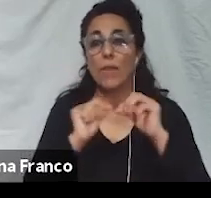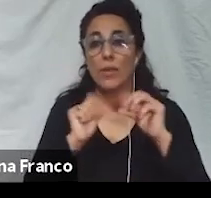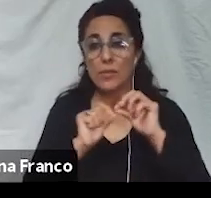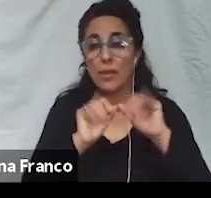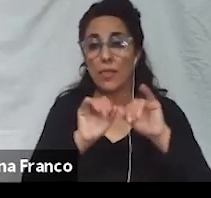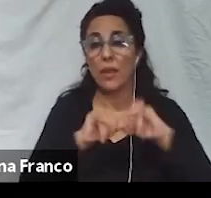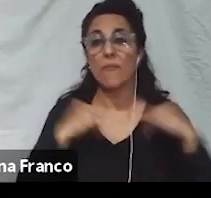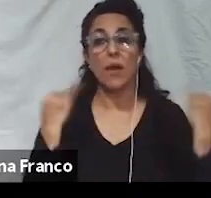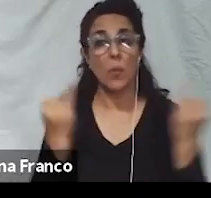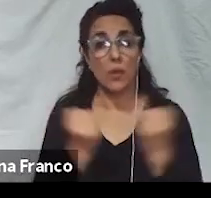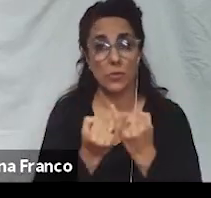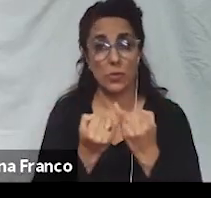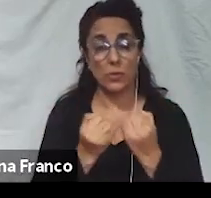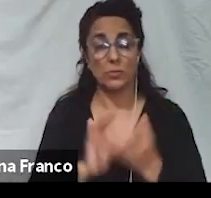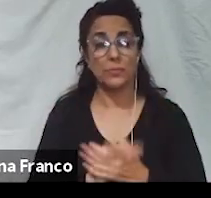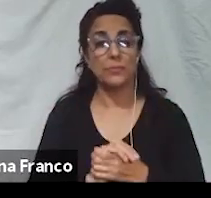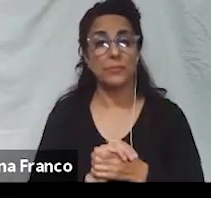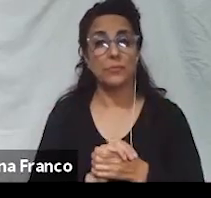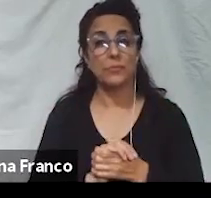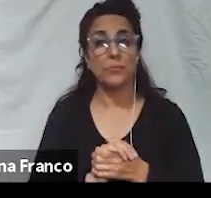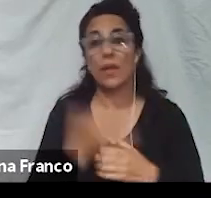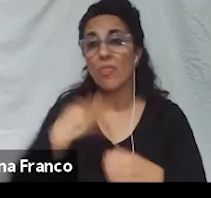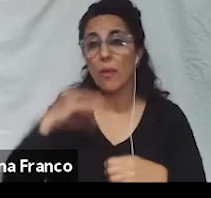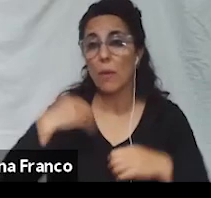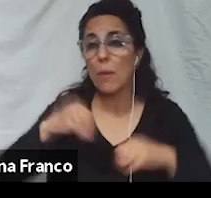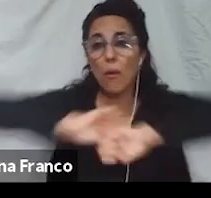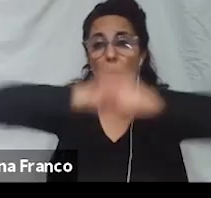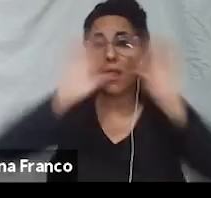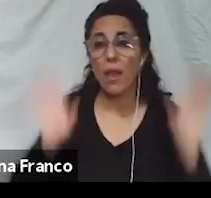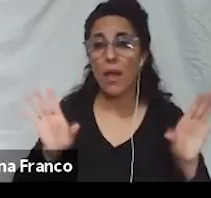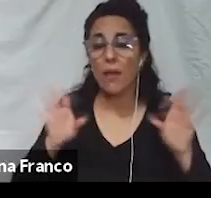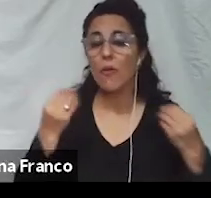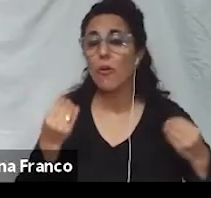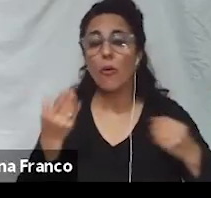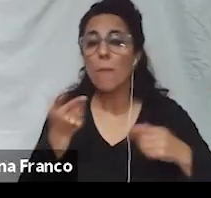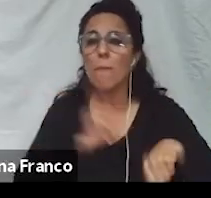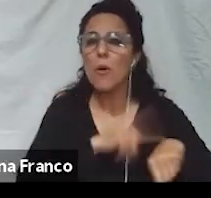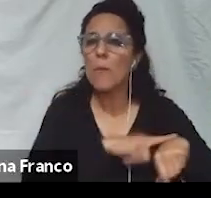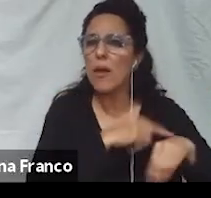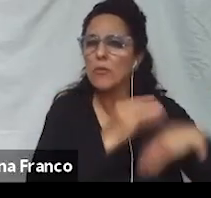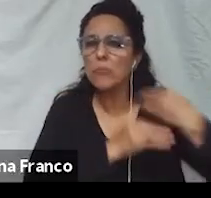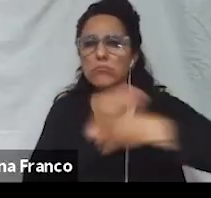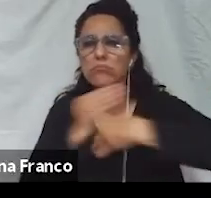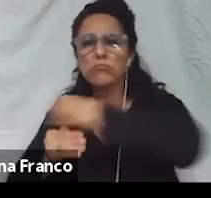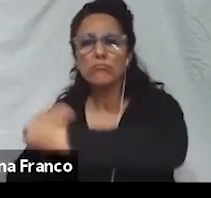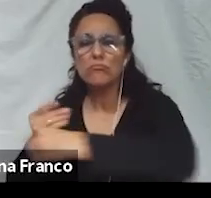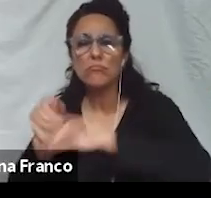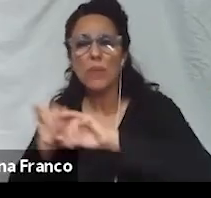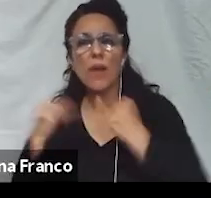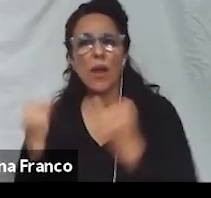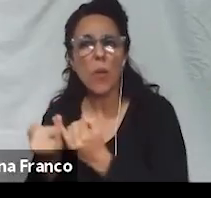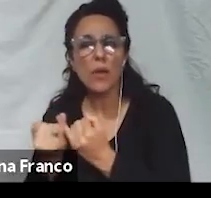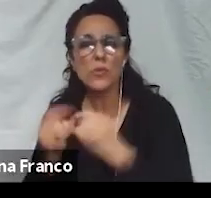muy importante porque nosotros tenemos que dejar bien claro a partir de en qué momento hicimos esta evaluación, porque